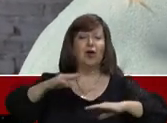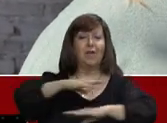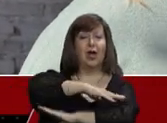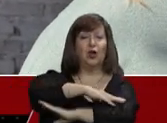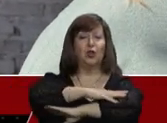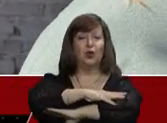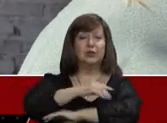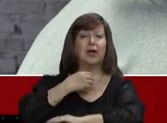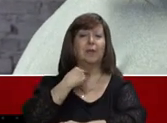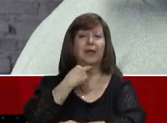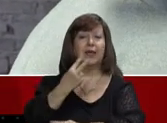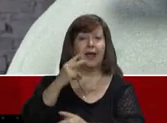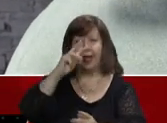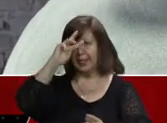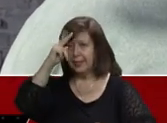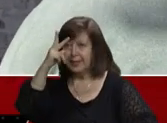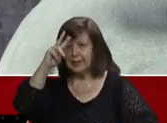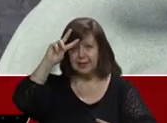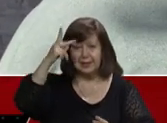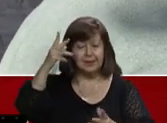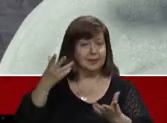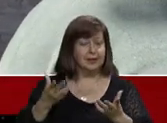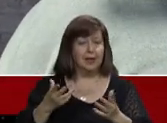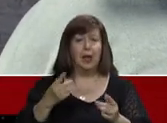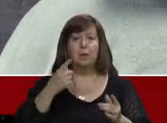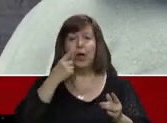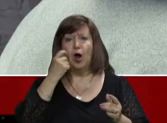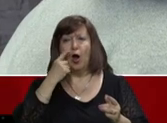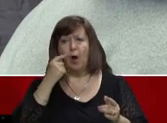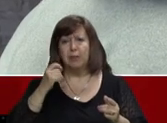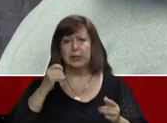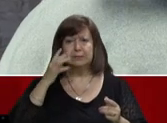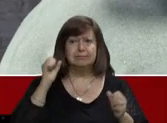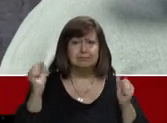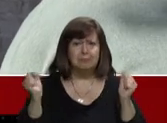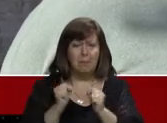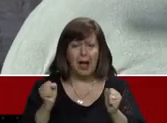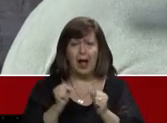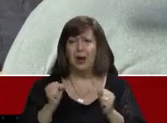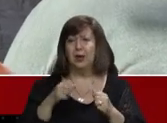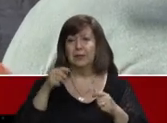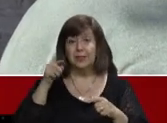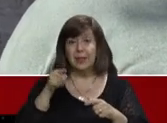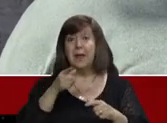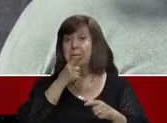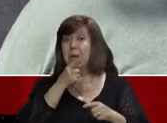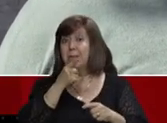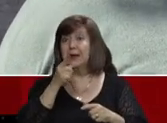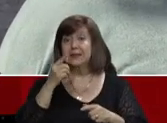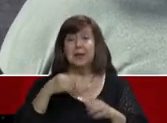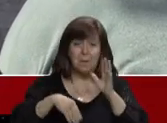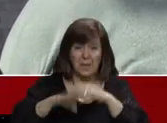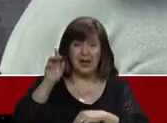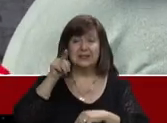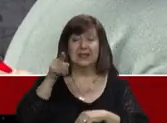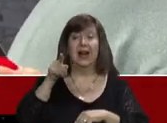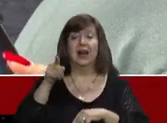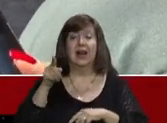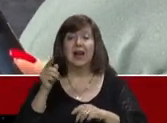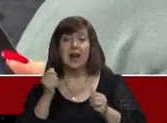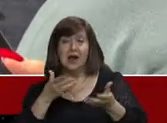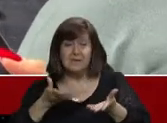esta persona como digo es peor que ella es peor que ella la ha llevado a todo esto